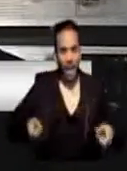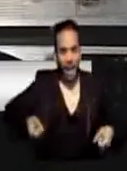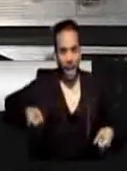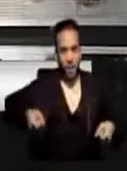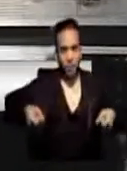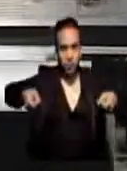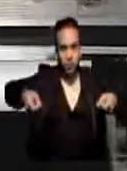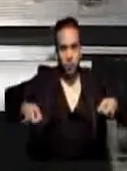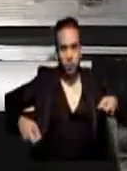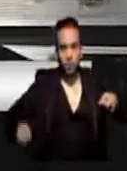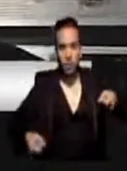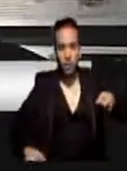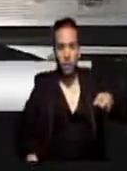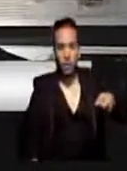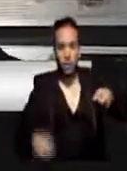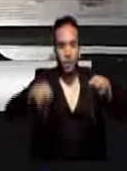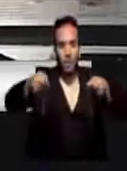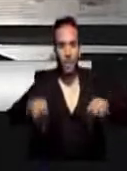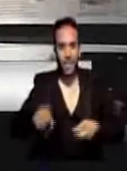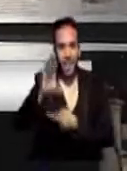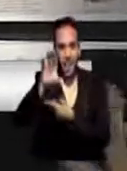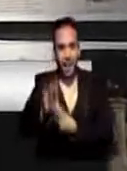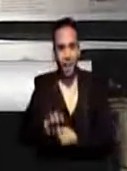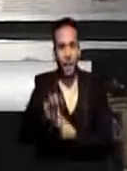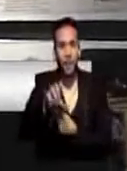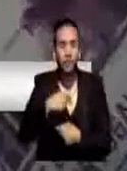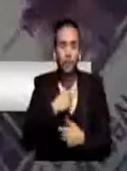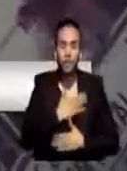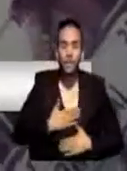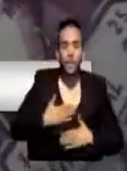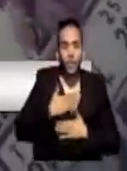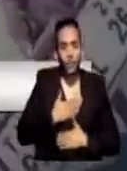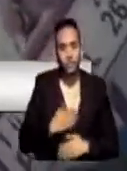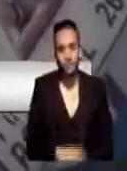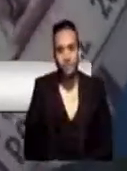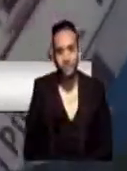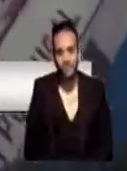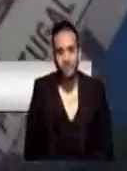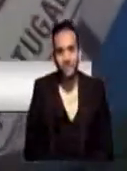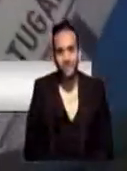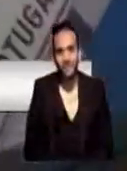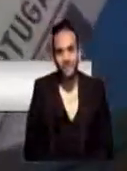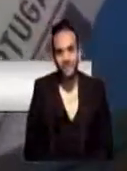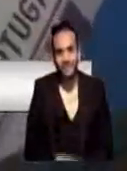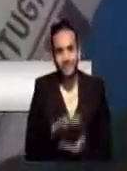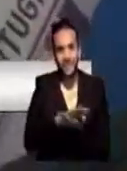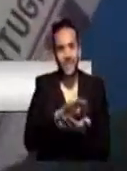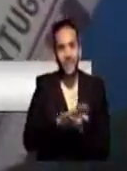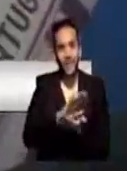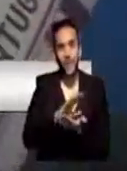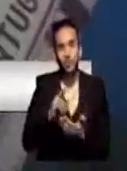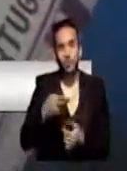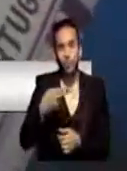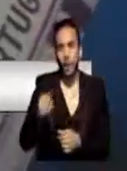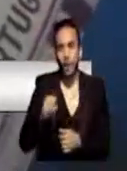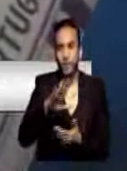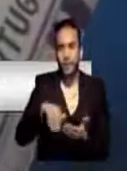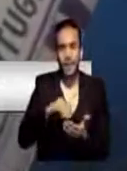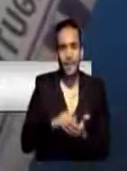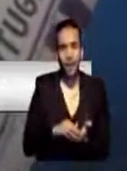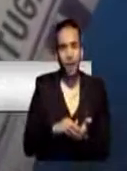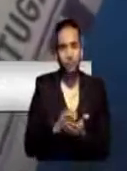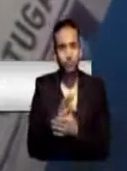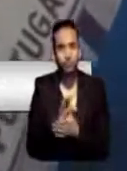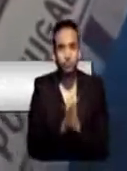subirla y bajarla. O sea, era para mí como ese disfrute. Es cuando entra a la Escuela Superior Central, donde se promovían muchos